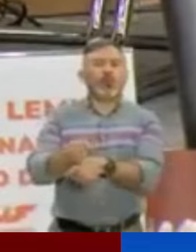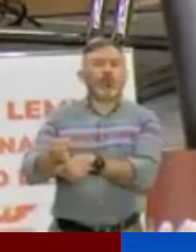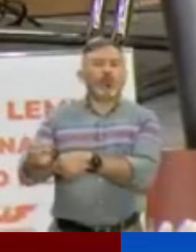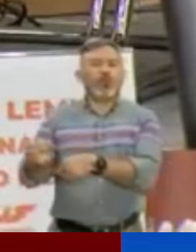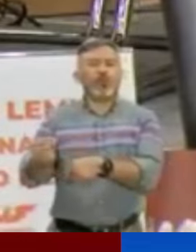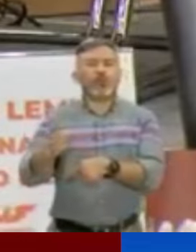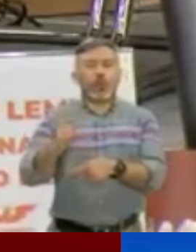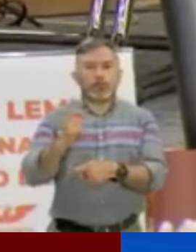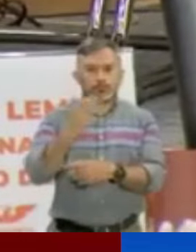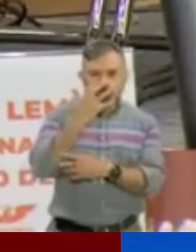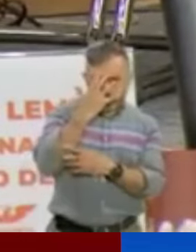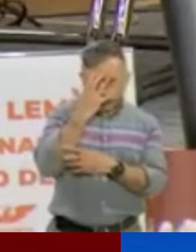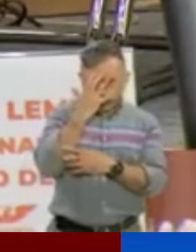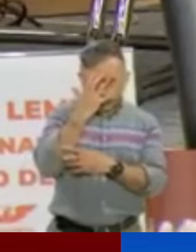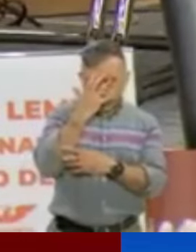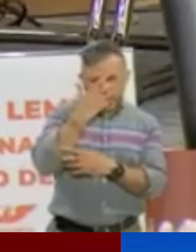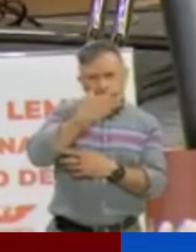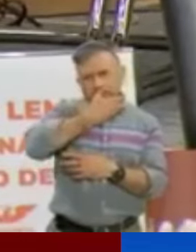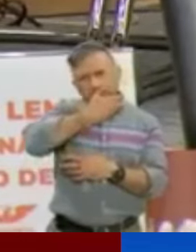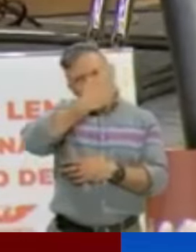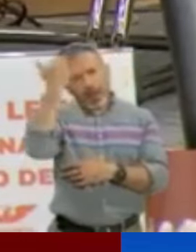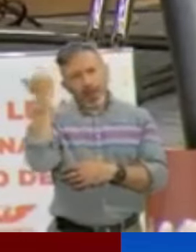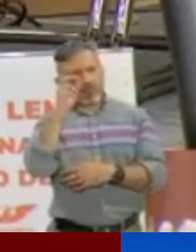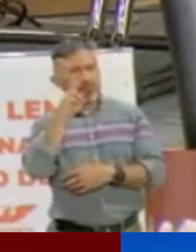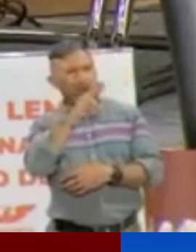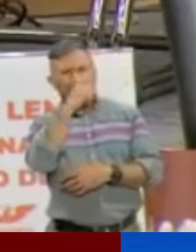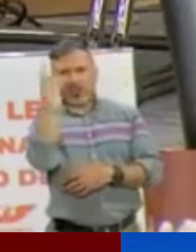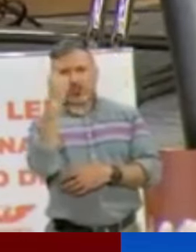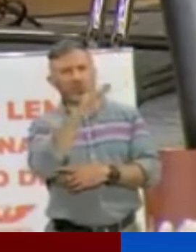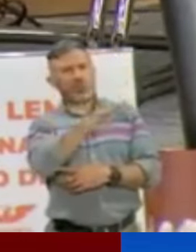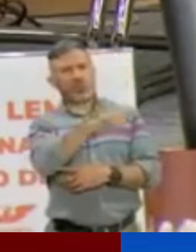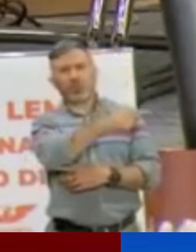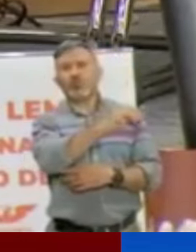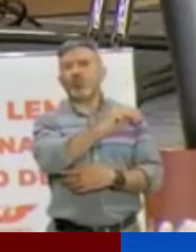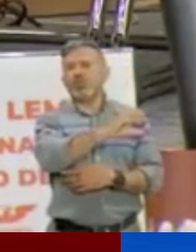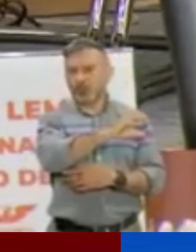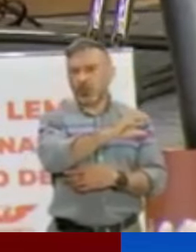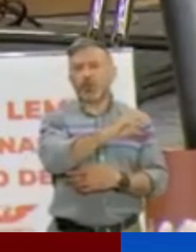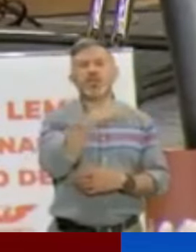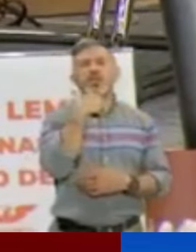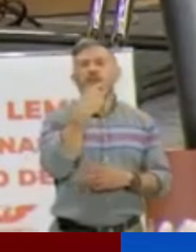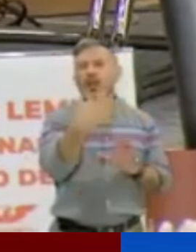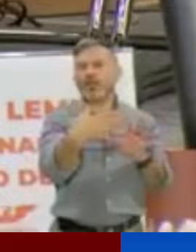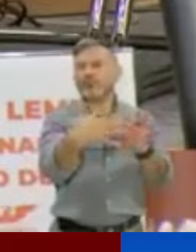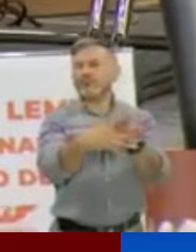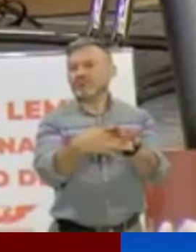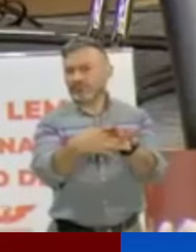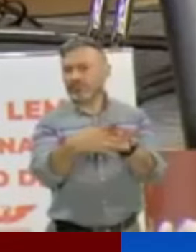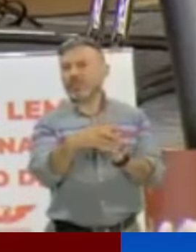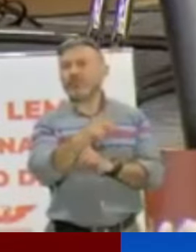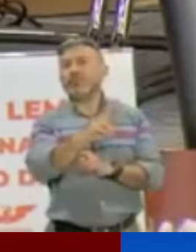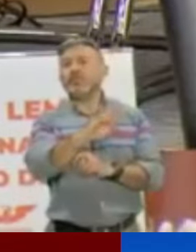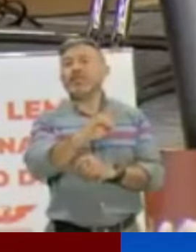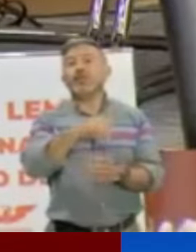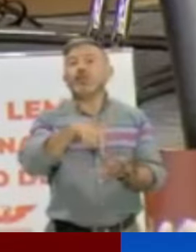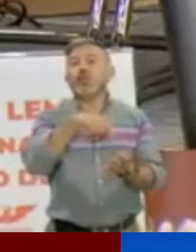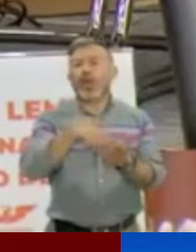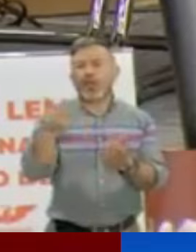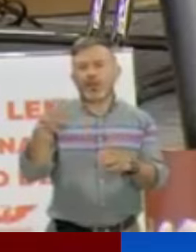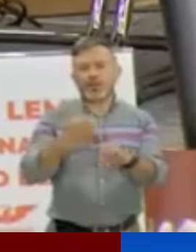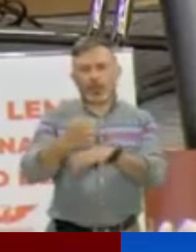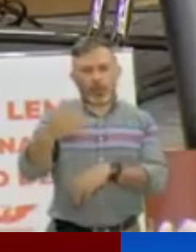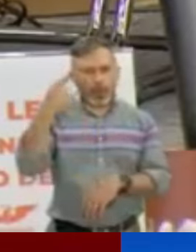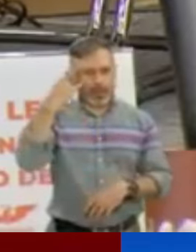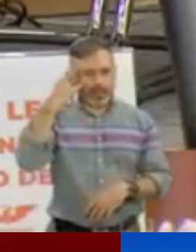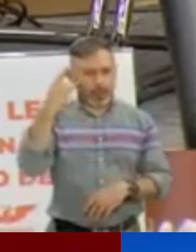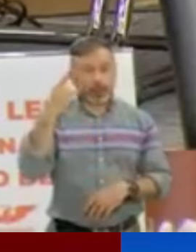quedó probado que Movimiento Ciudadano está buscando la alianza con el PRI en el estado de Campeche. Así que, pueblo